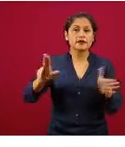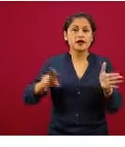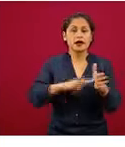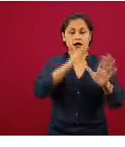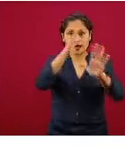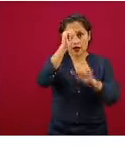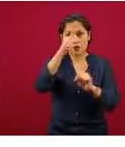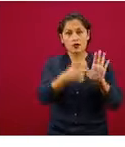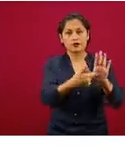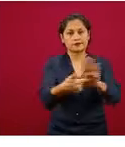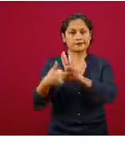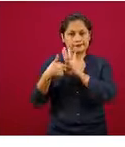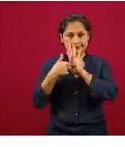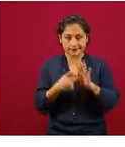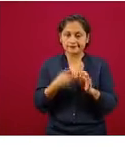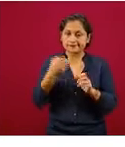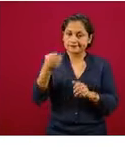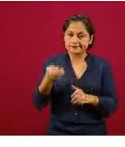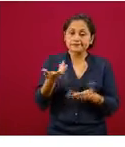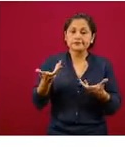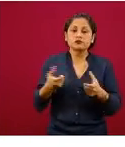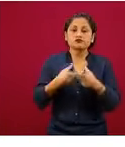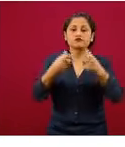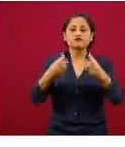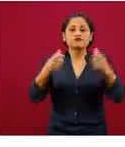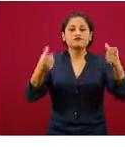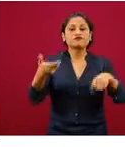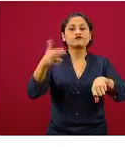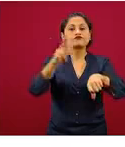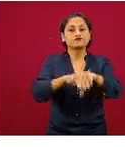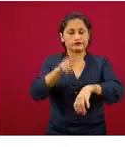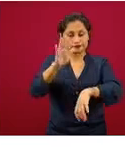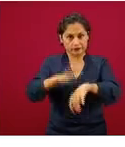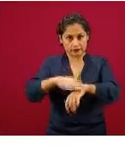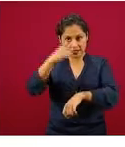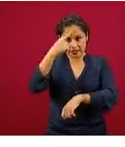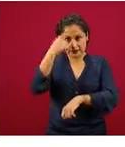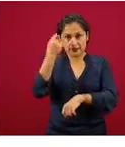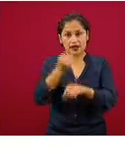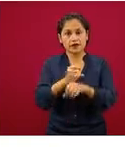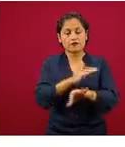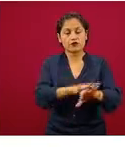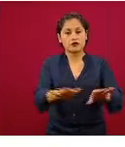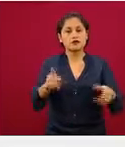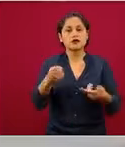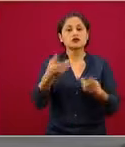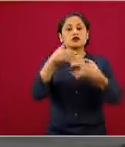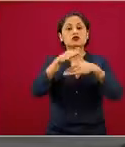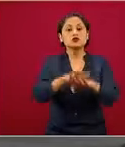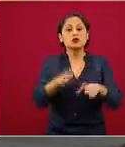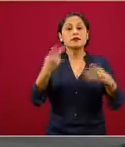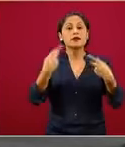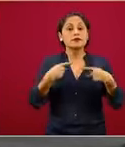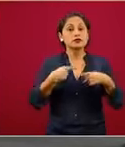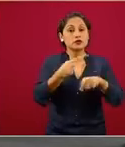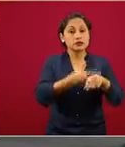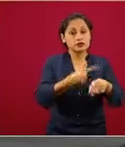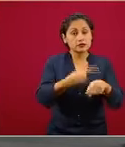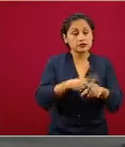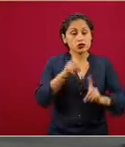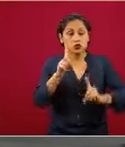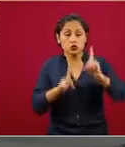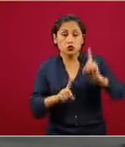semanas, y entonces se va ganando capacidad para poder hospitalizar a pacientes con sospecha o confirmación